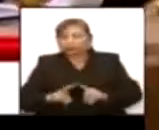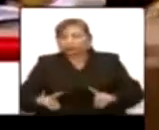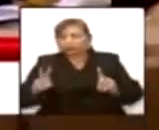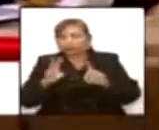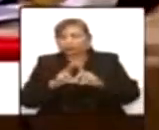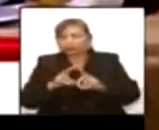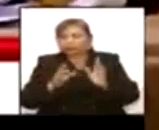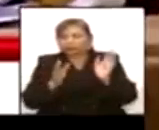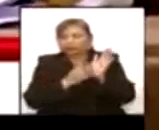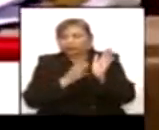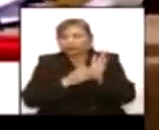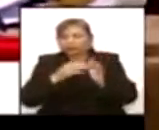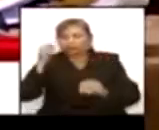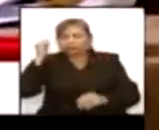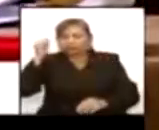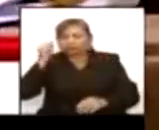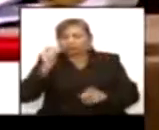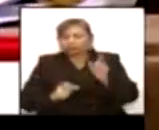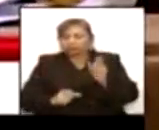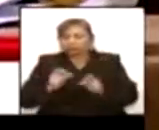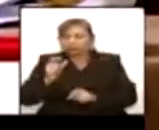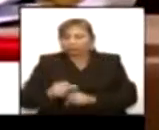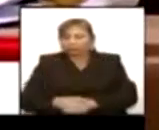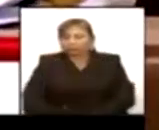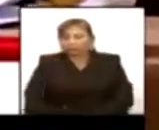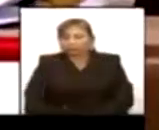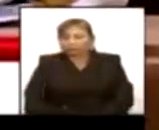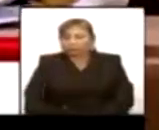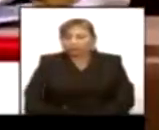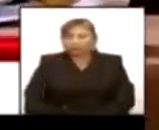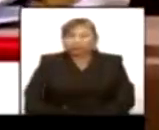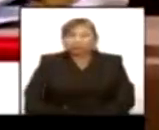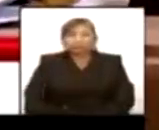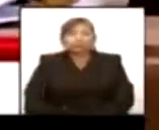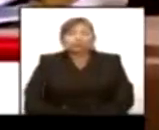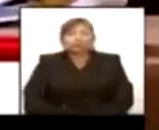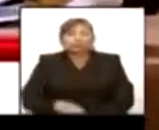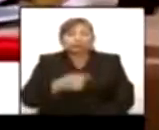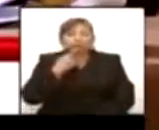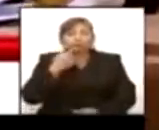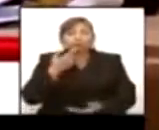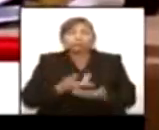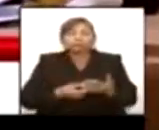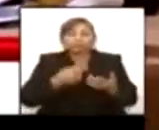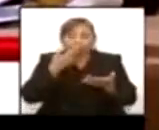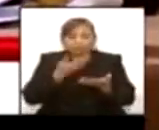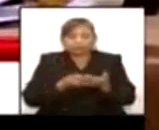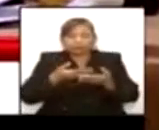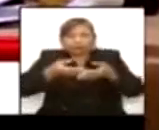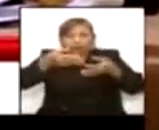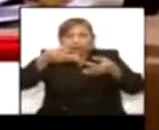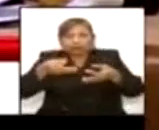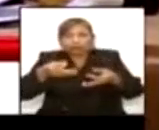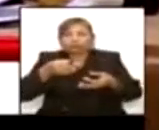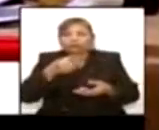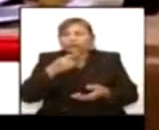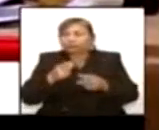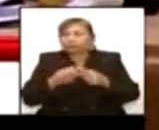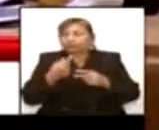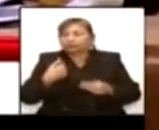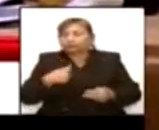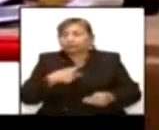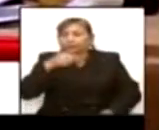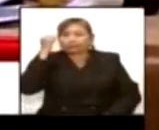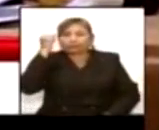baluarte, defensora de los derechos de las personas. Y esto lo digo con convicción. En principio